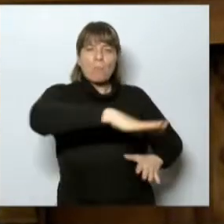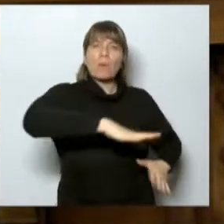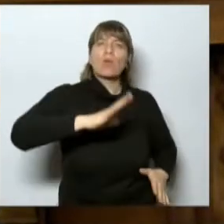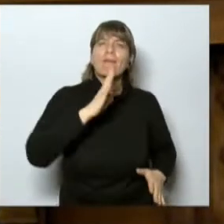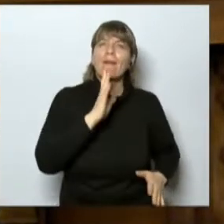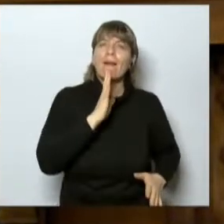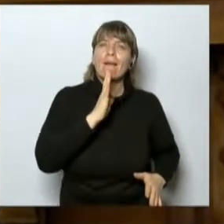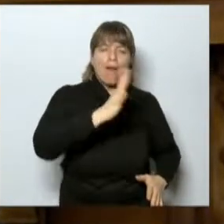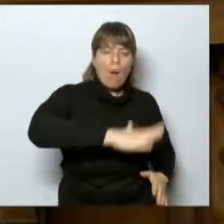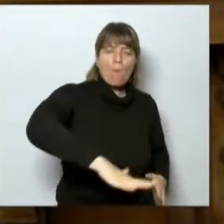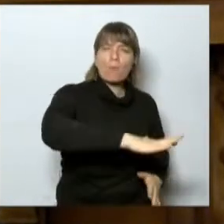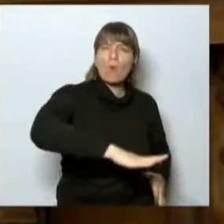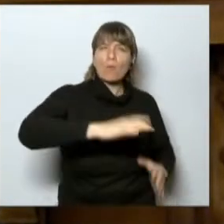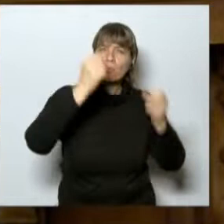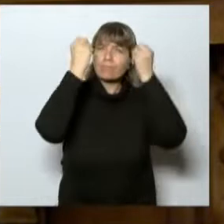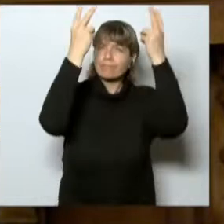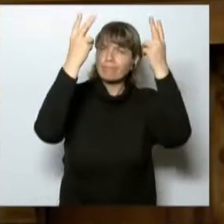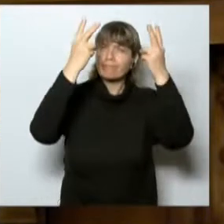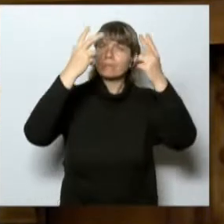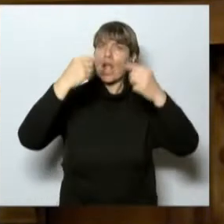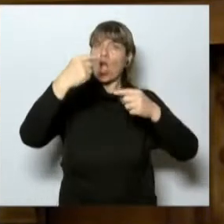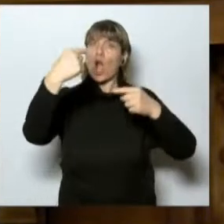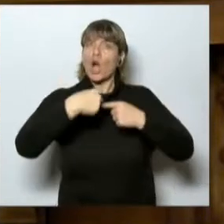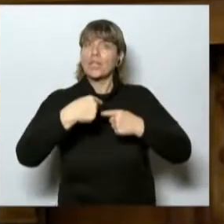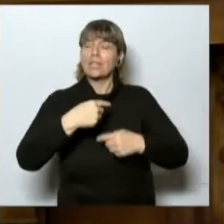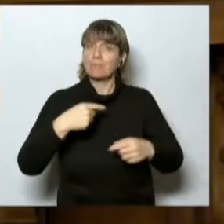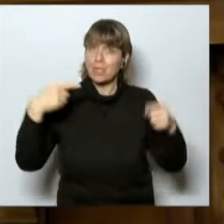israelitas, a un pueblo de rebeldes que se han rebelado contra mí.